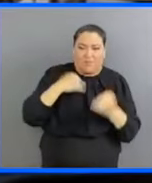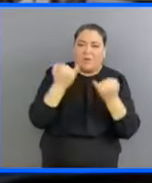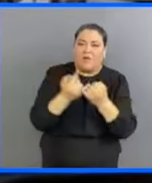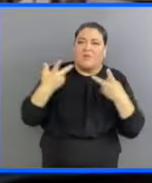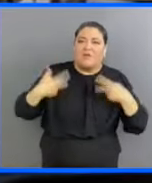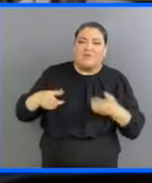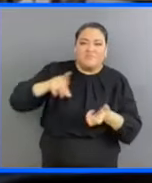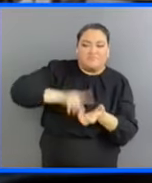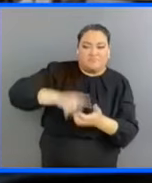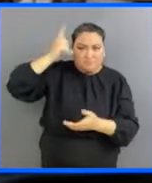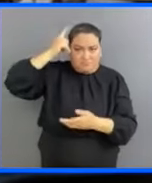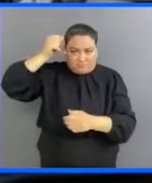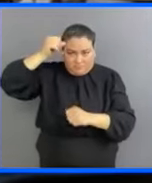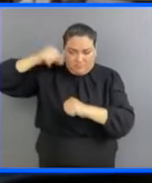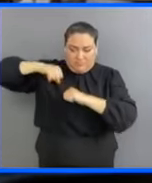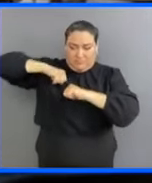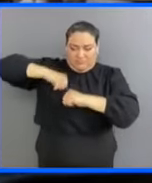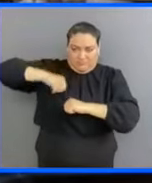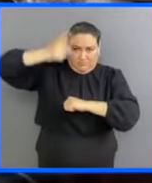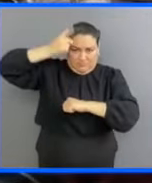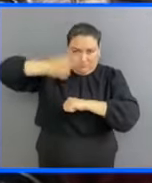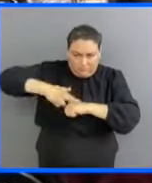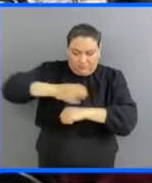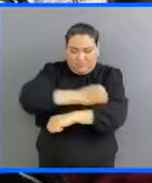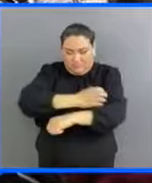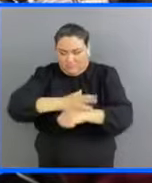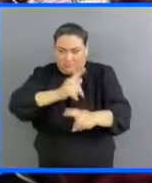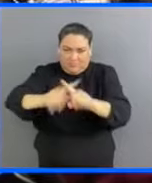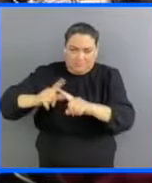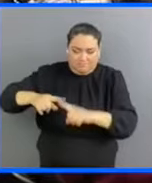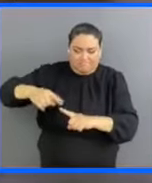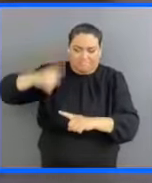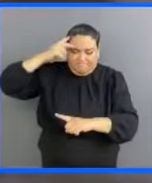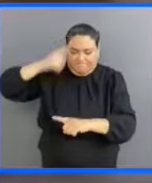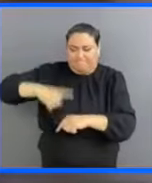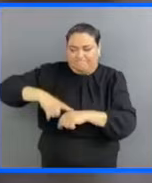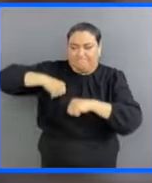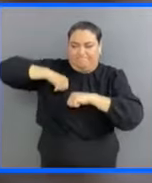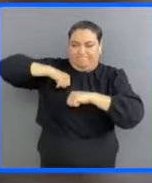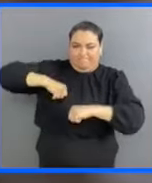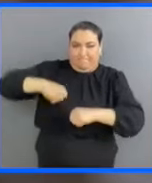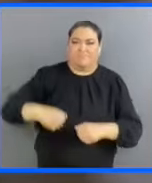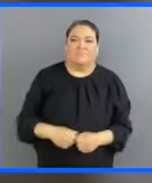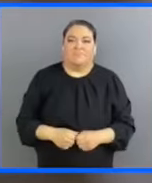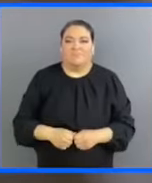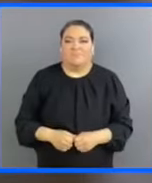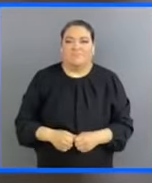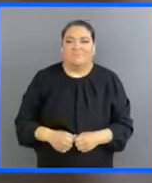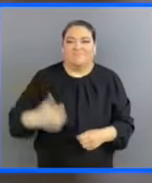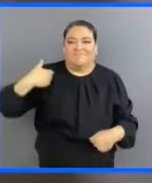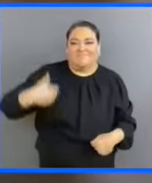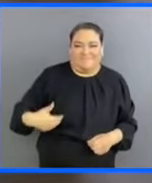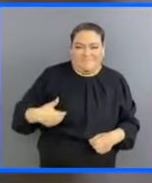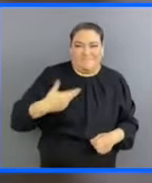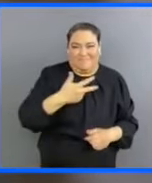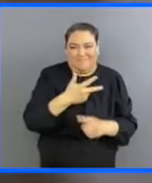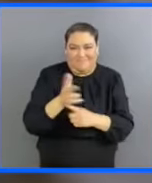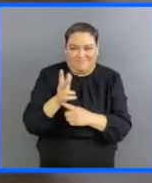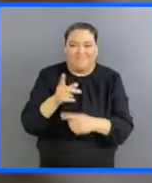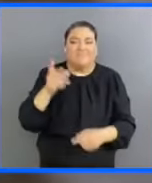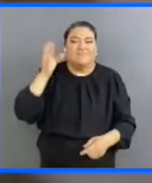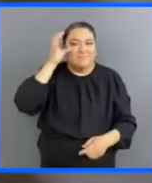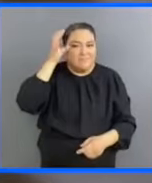direcciones generales, unidades y coordinaciones. Con imágenes de Luis Mendieta para Plural TV, Citlali Pérez.